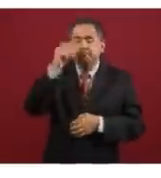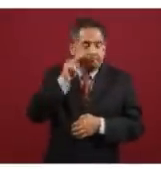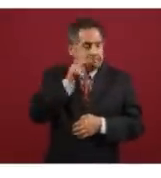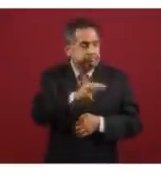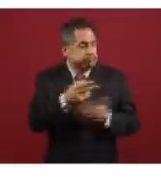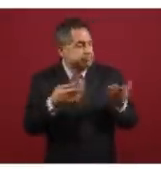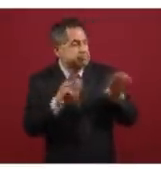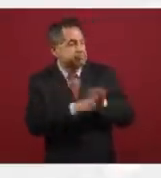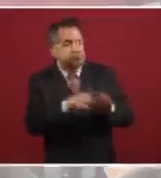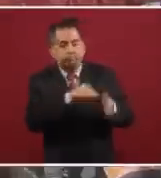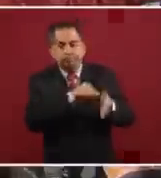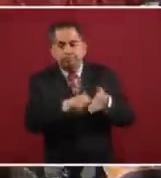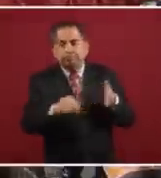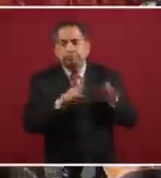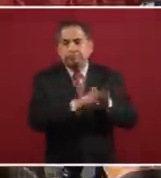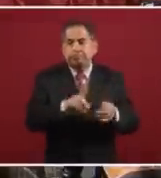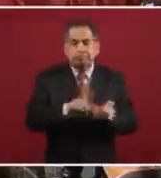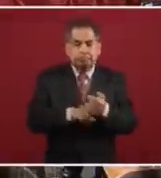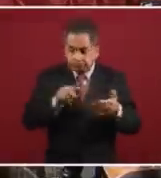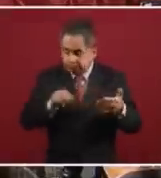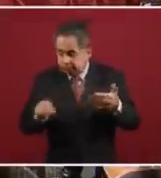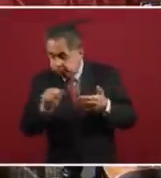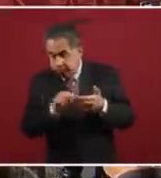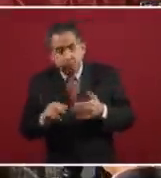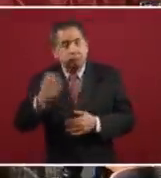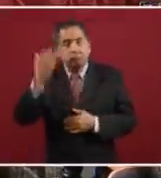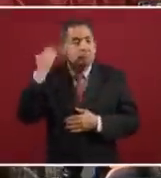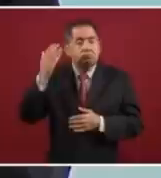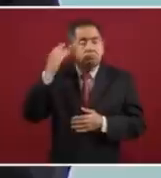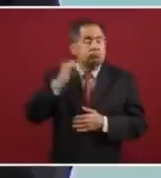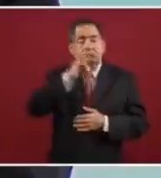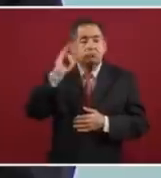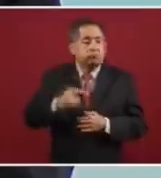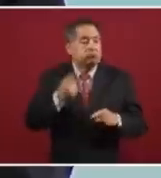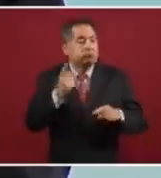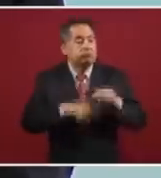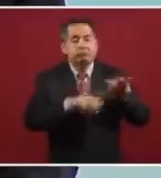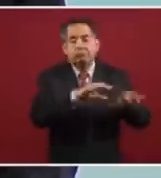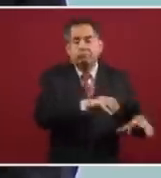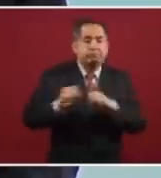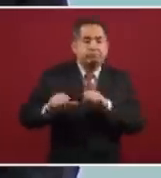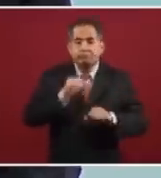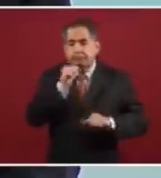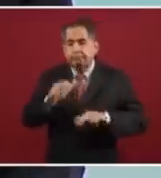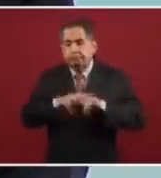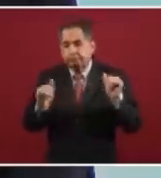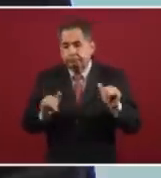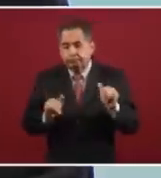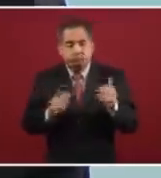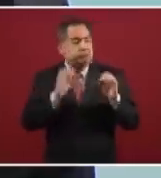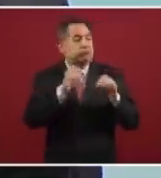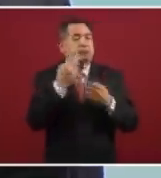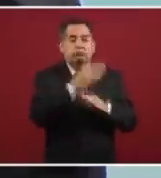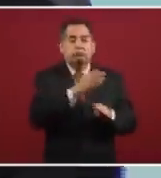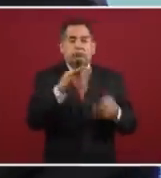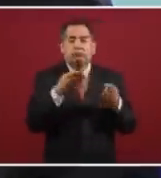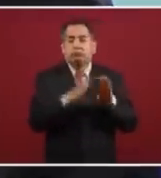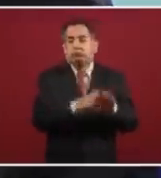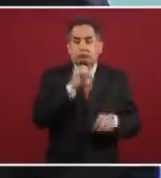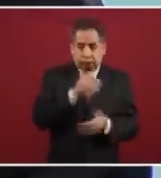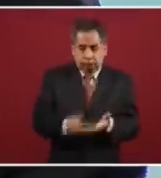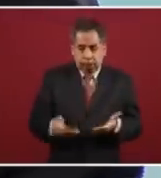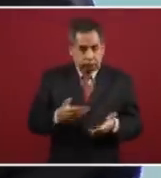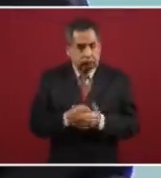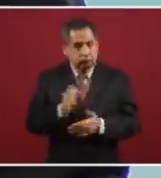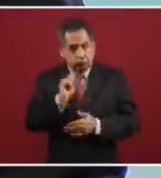no registran ustedes que se les haya confiscado un solo bien o que se haya congelado una cuenta.